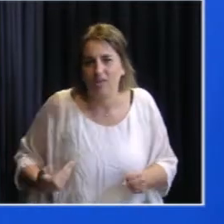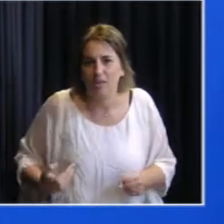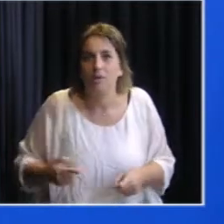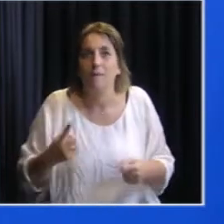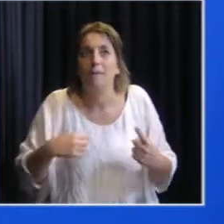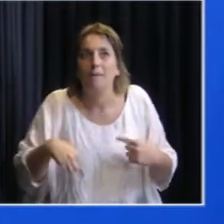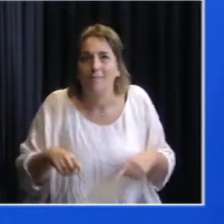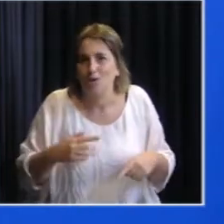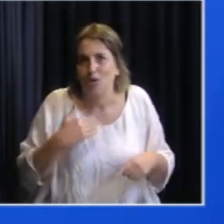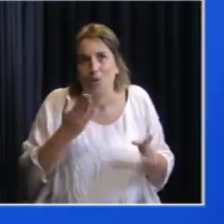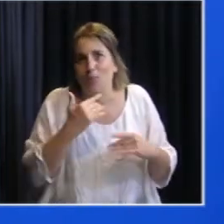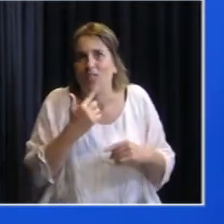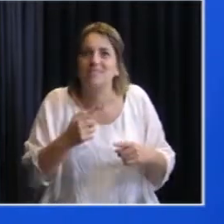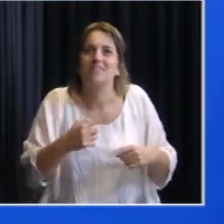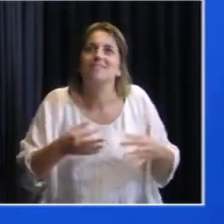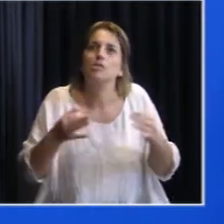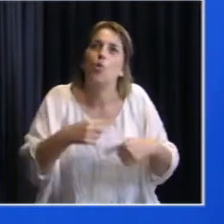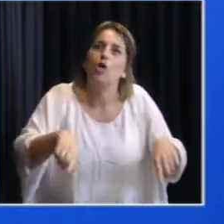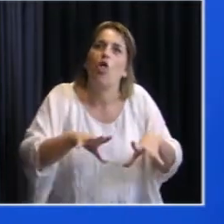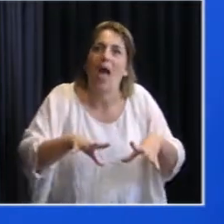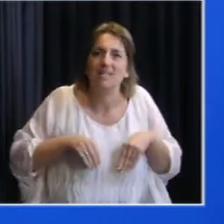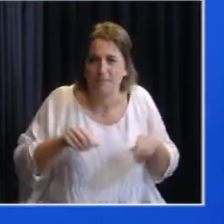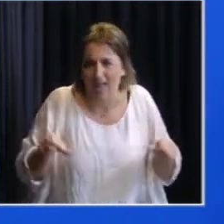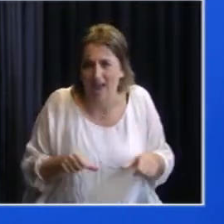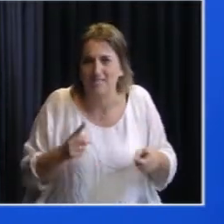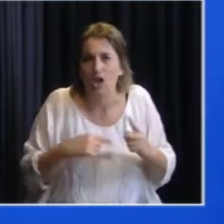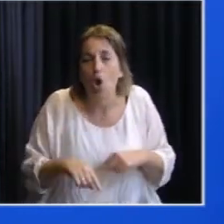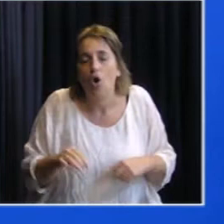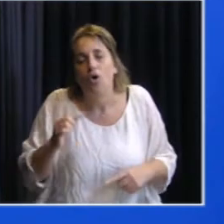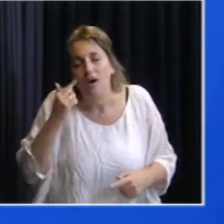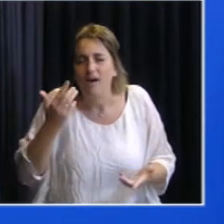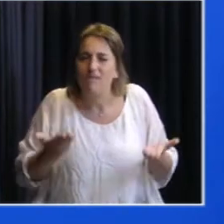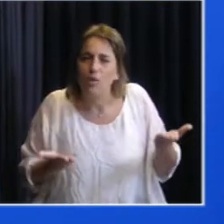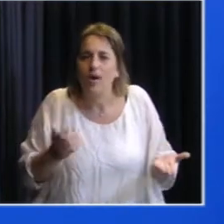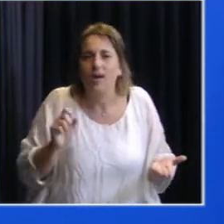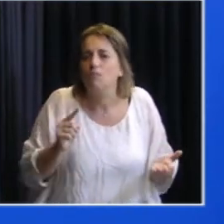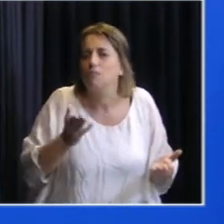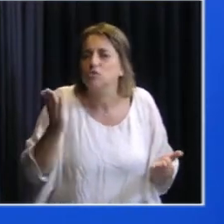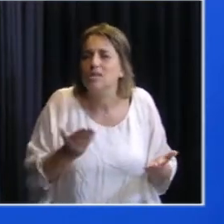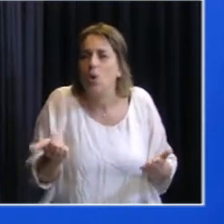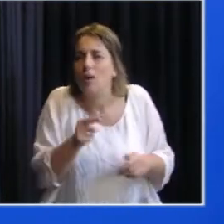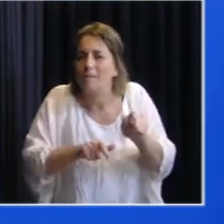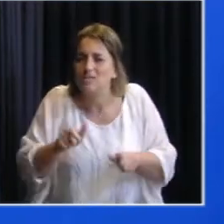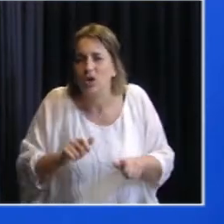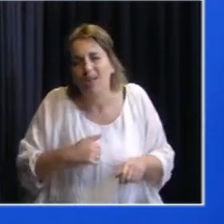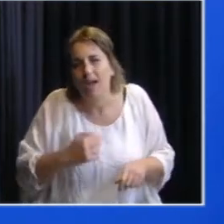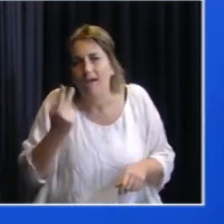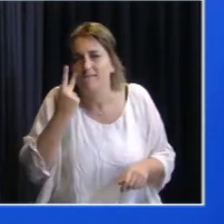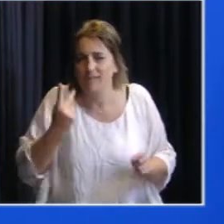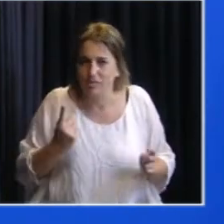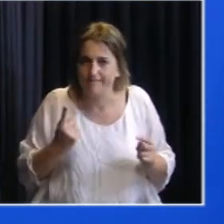hagan lo mismo y tampoco podemos valorar y evaluar el porcentaje de gente que de alguna manera se sube al carro hablando en términos